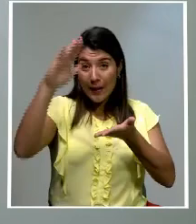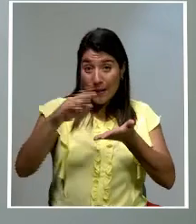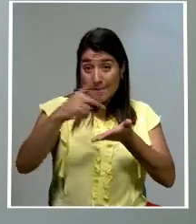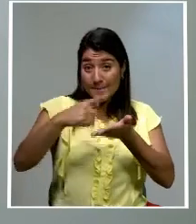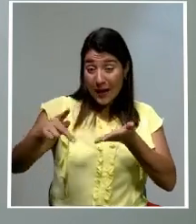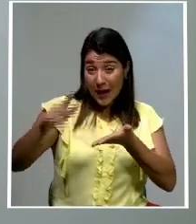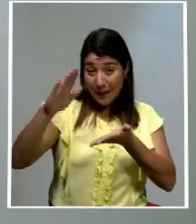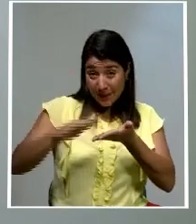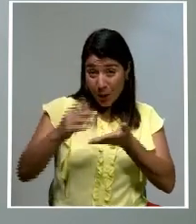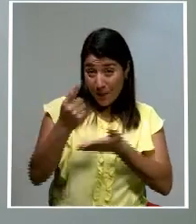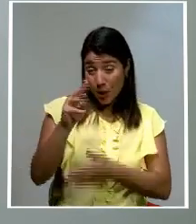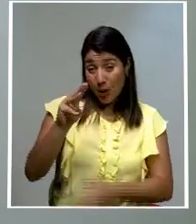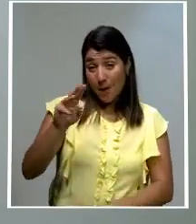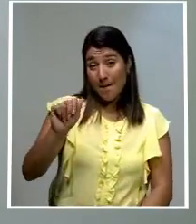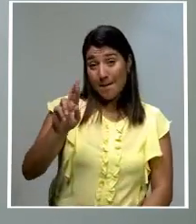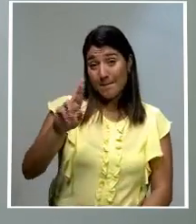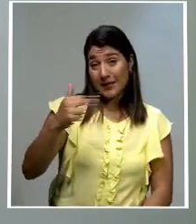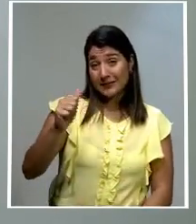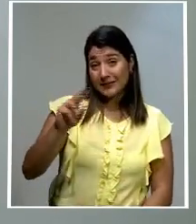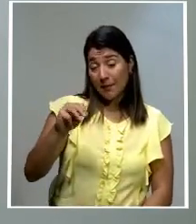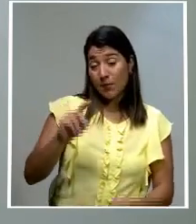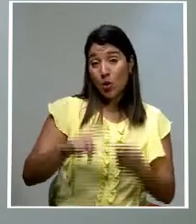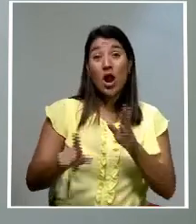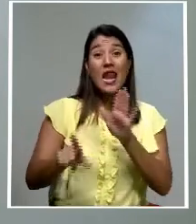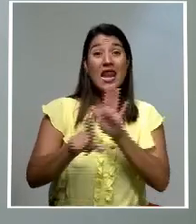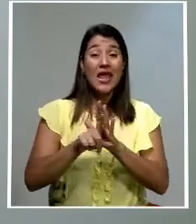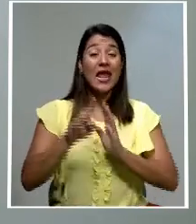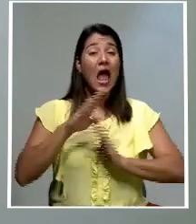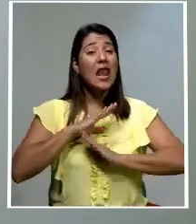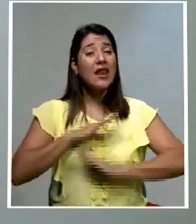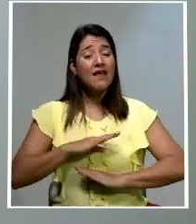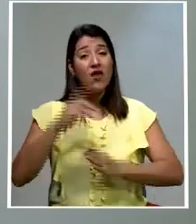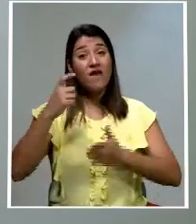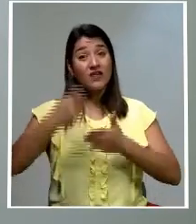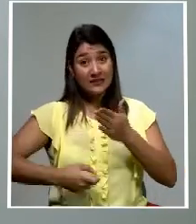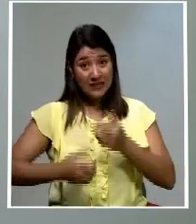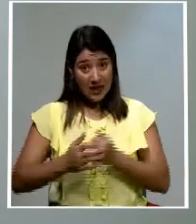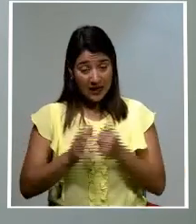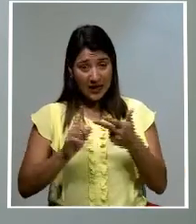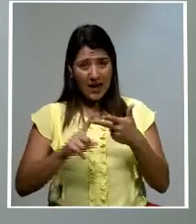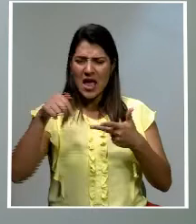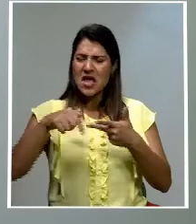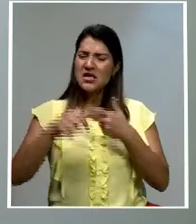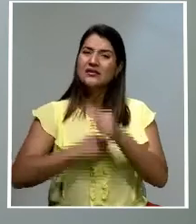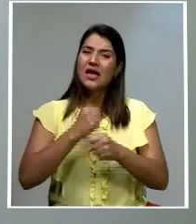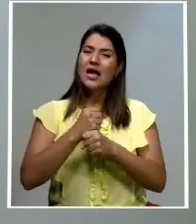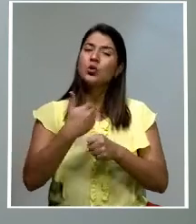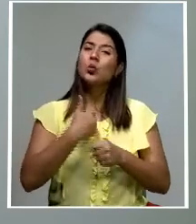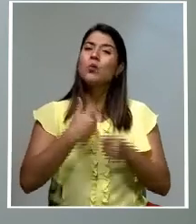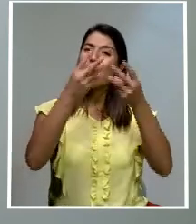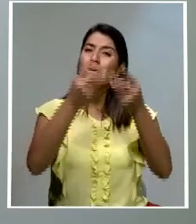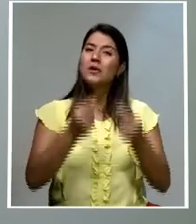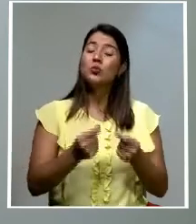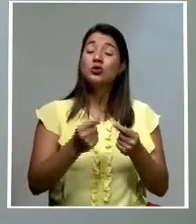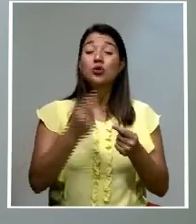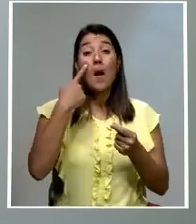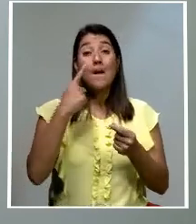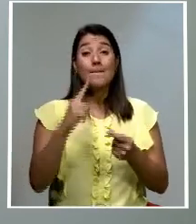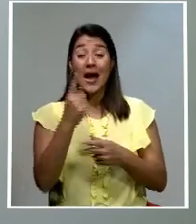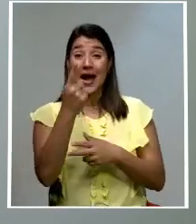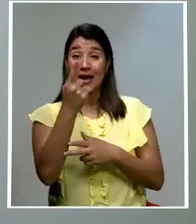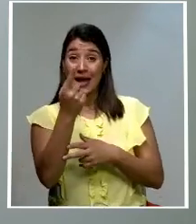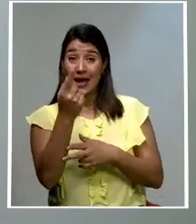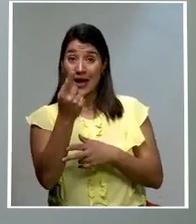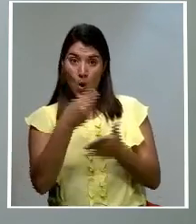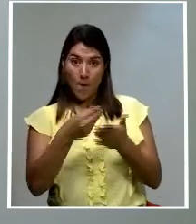marchamo, la ley de alivio fiscal, incluso este año tuvimos un presupuesto para el dinero para